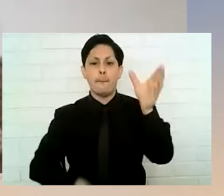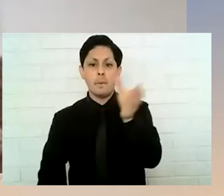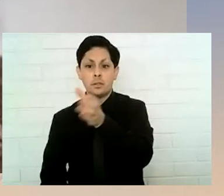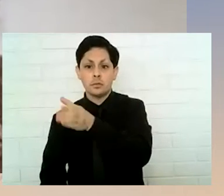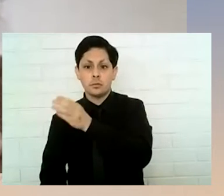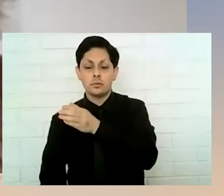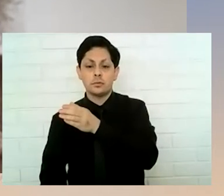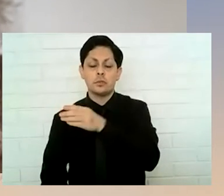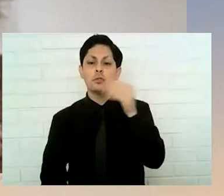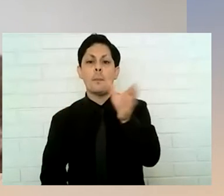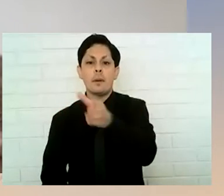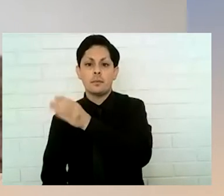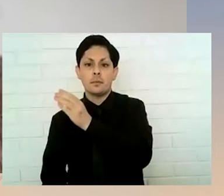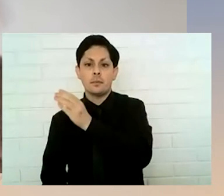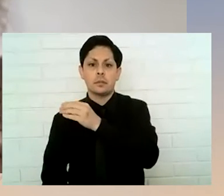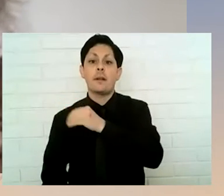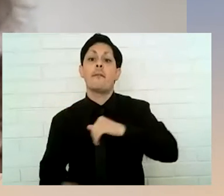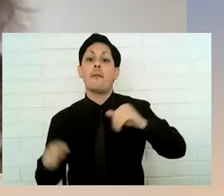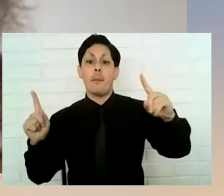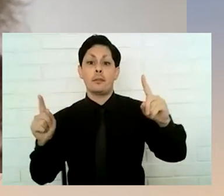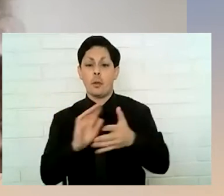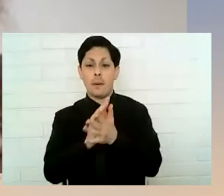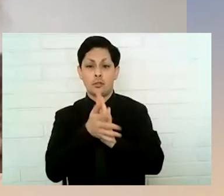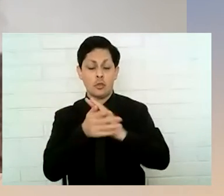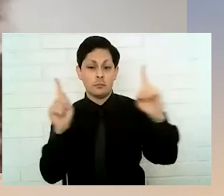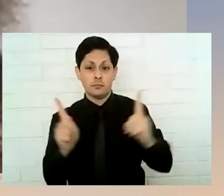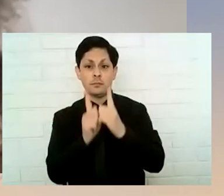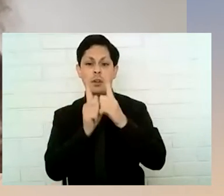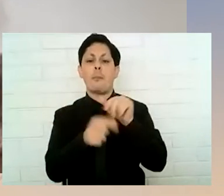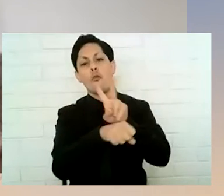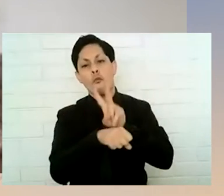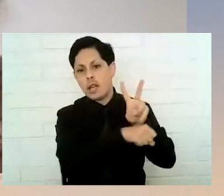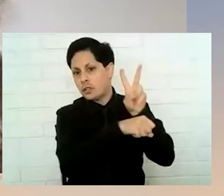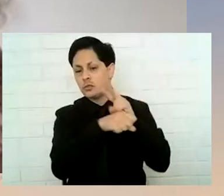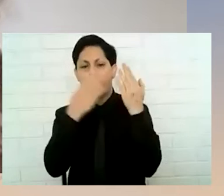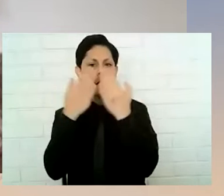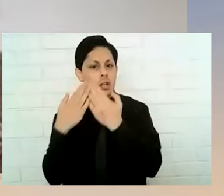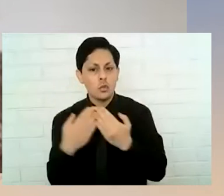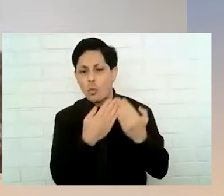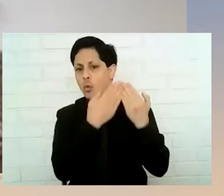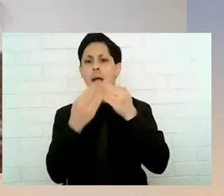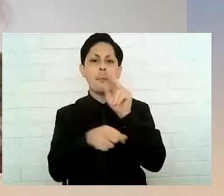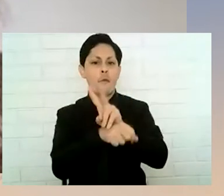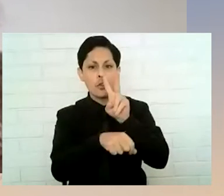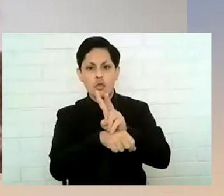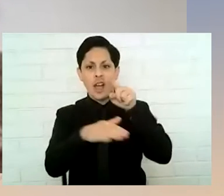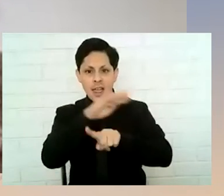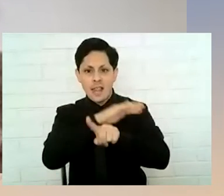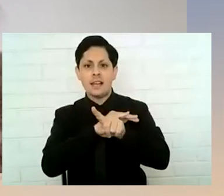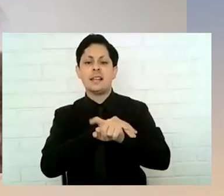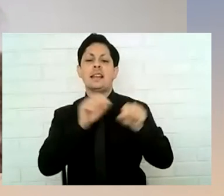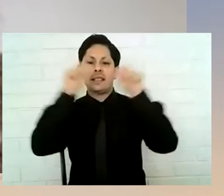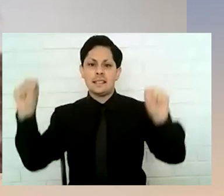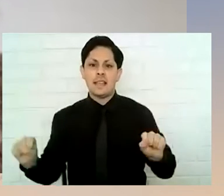todos los que forman parte de esta red, los que son profesores, estudiantes, profesores del sistema, académicos